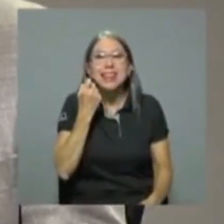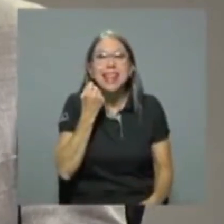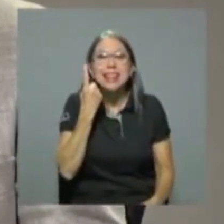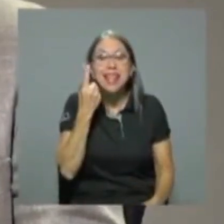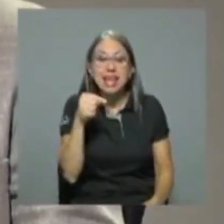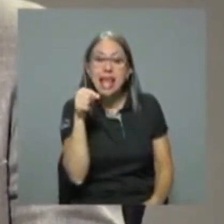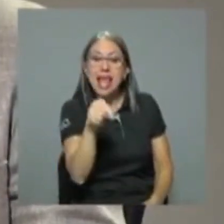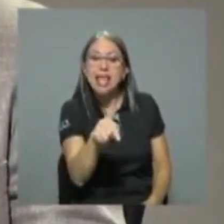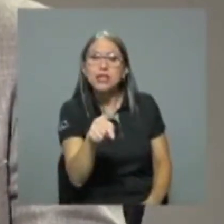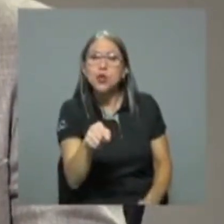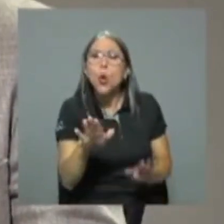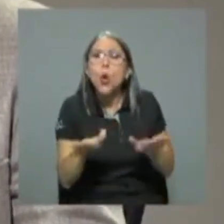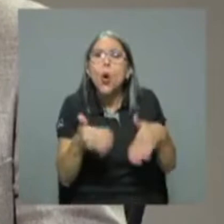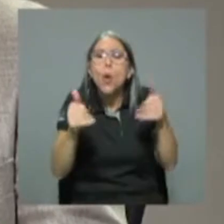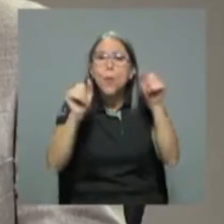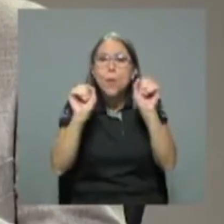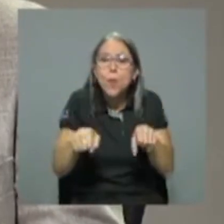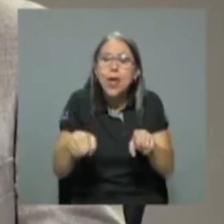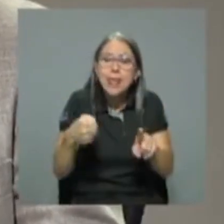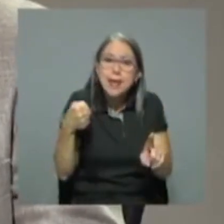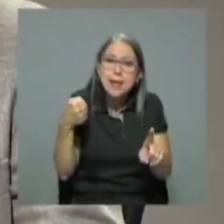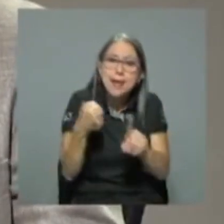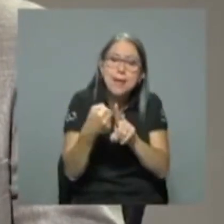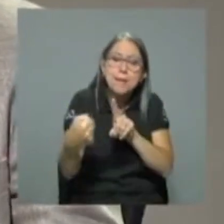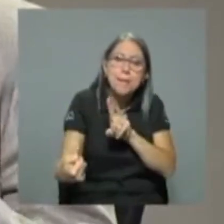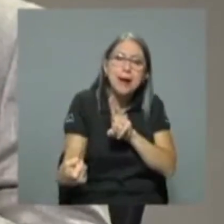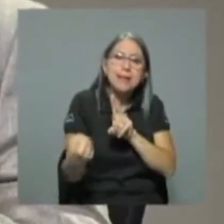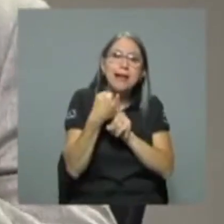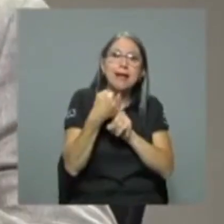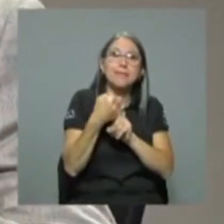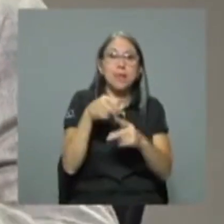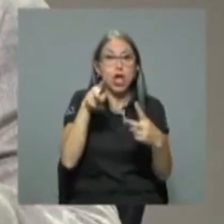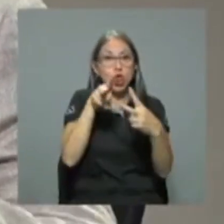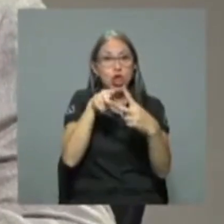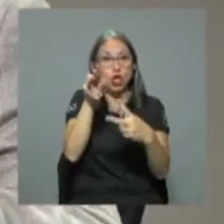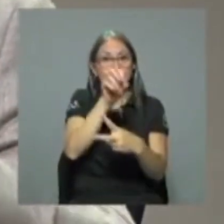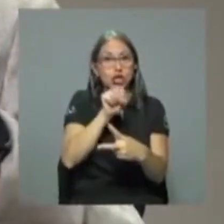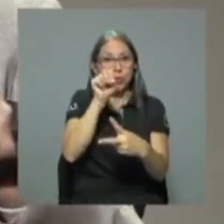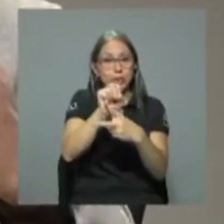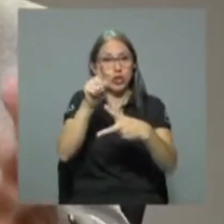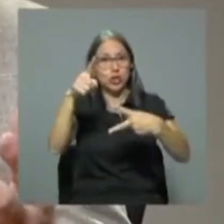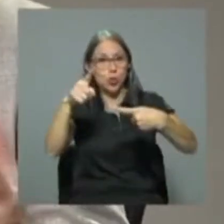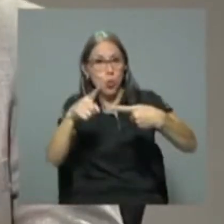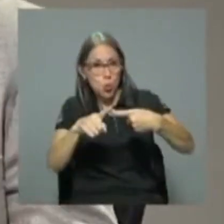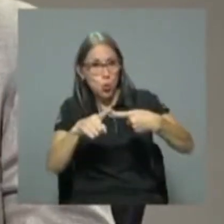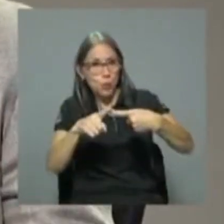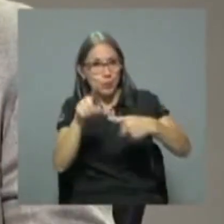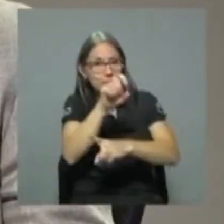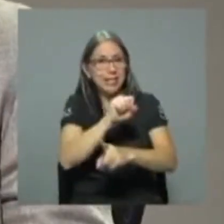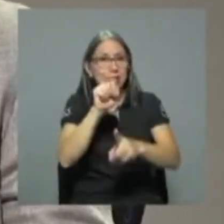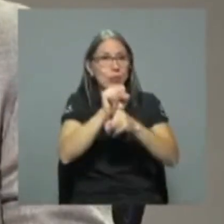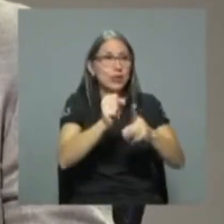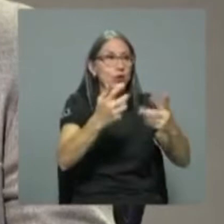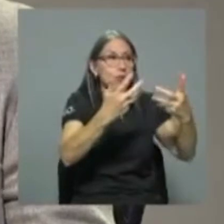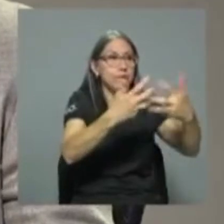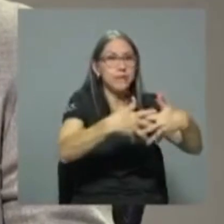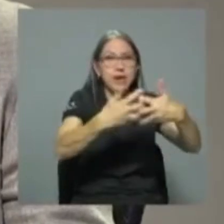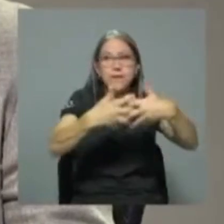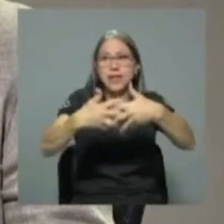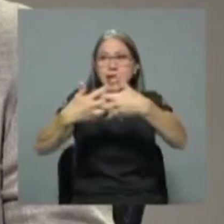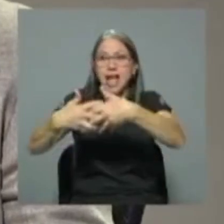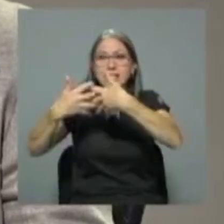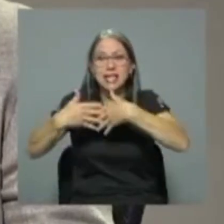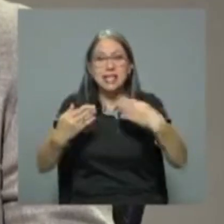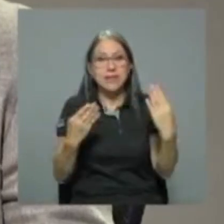puede impactar. Y aquí son 2 fenómenos. Uno, el fenómeno de las fábricas que estaban cerrando, pero